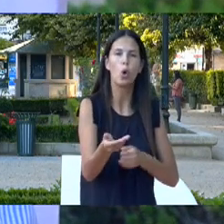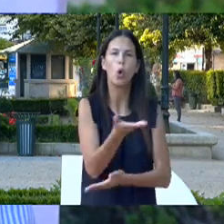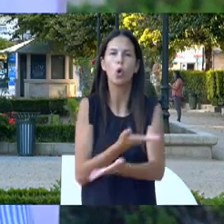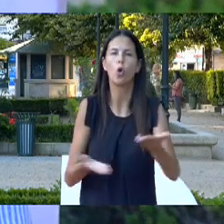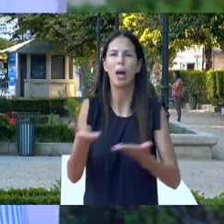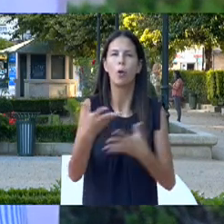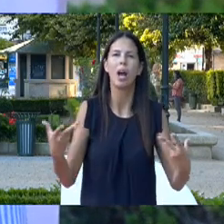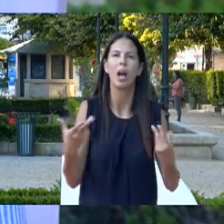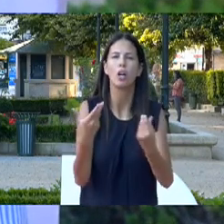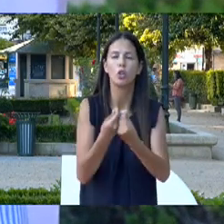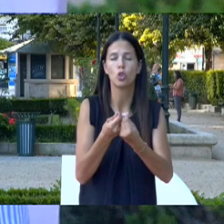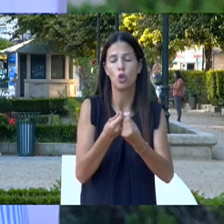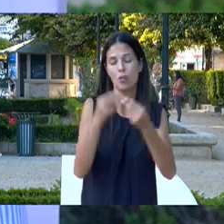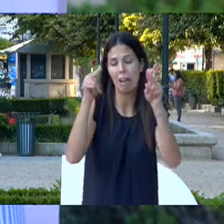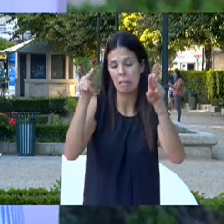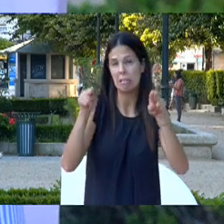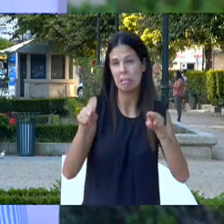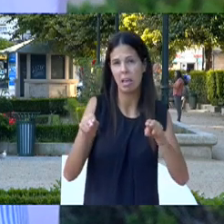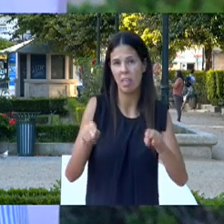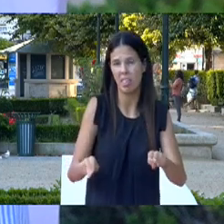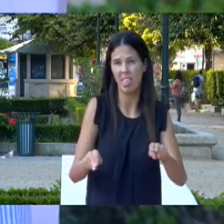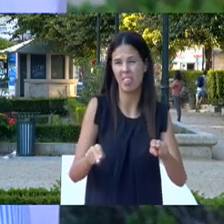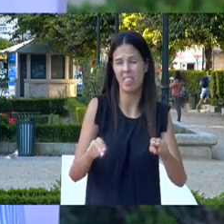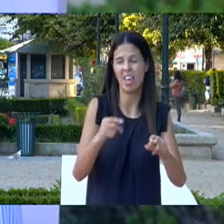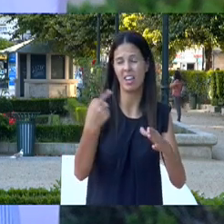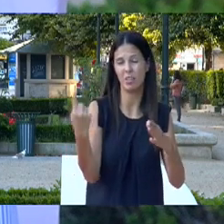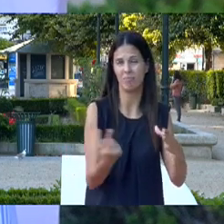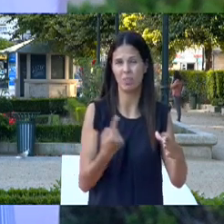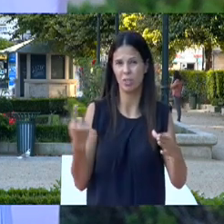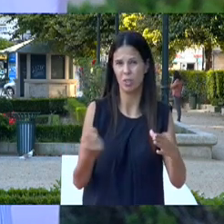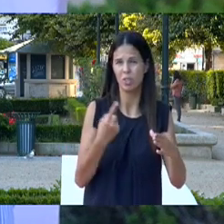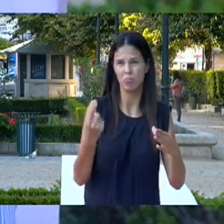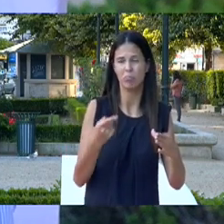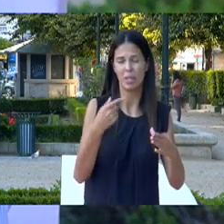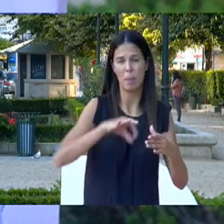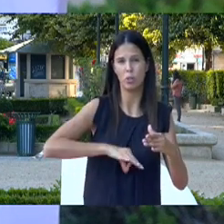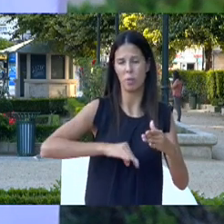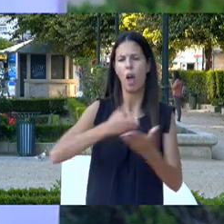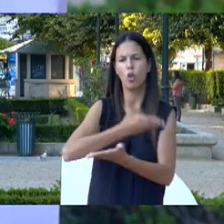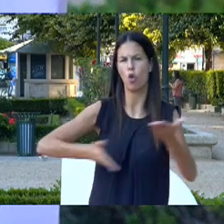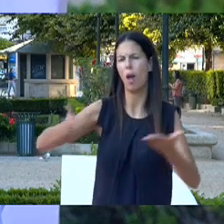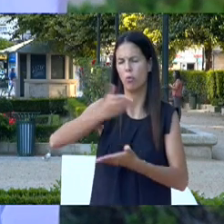co hospicio de Pontevedra, na que colaboraría durante bastantes anos.